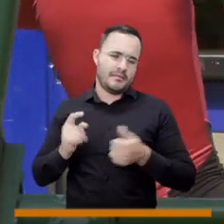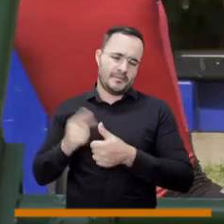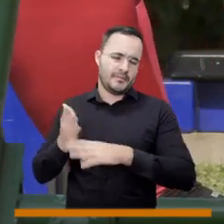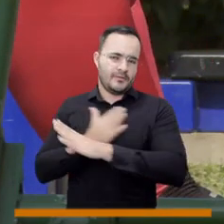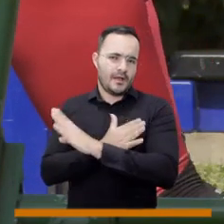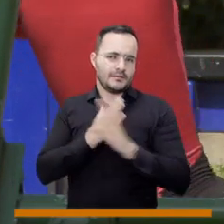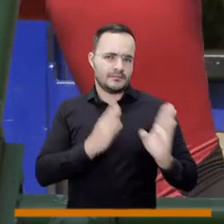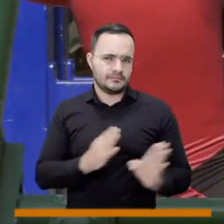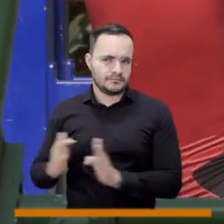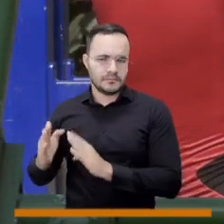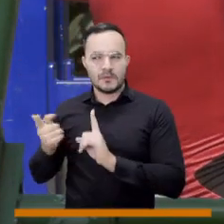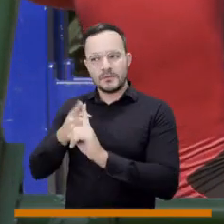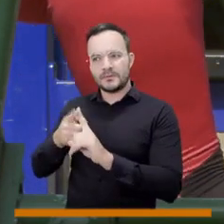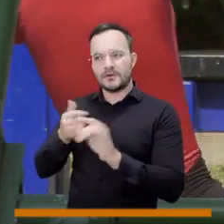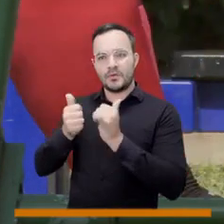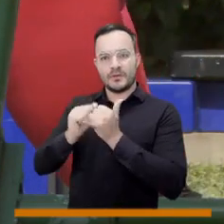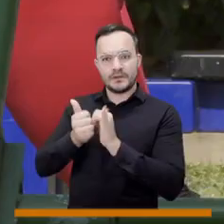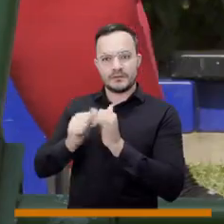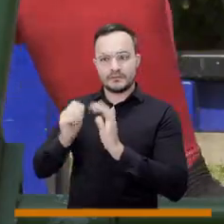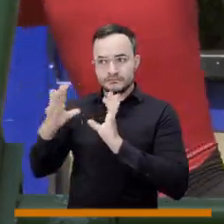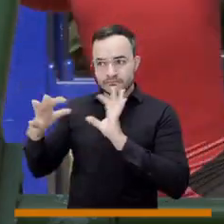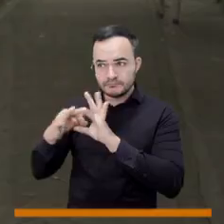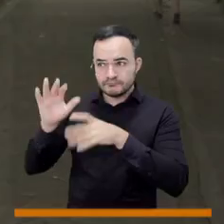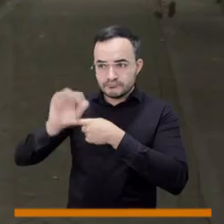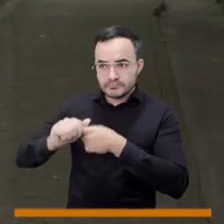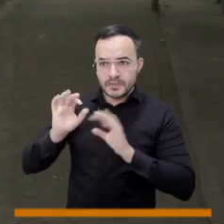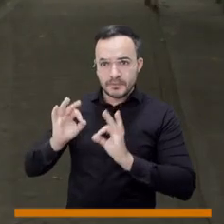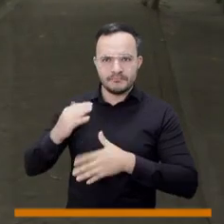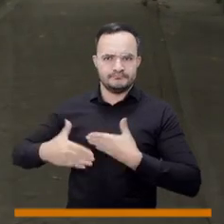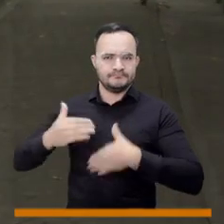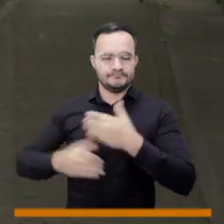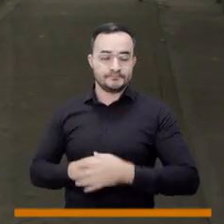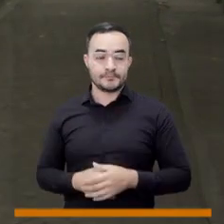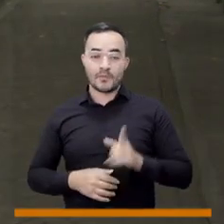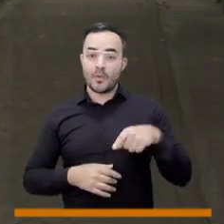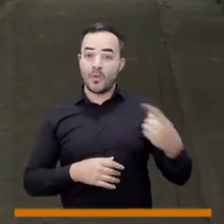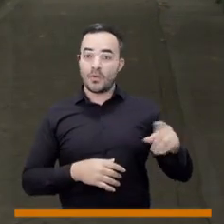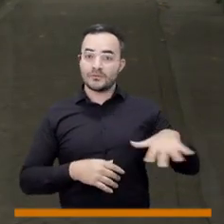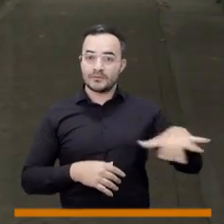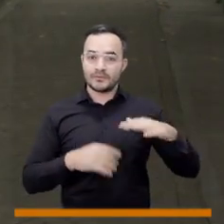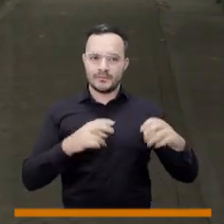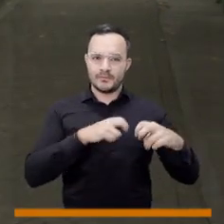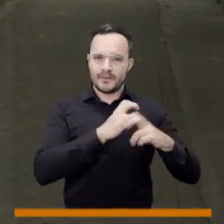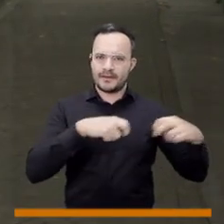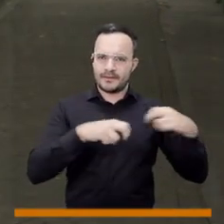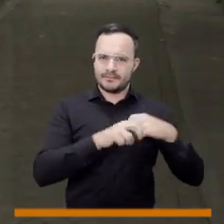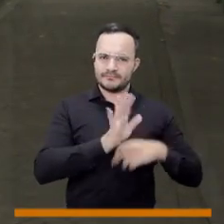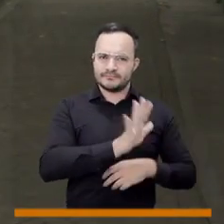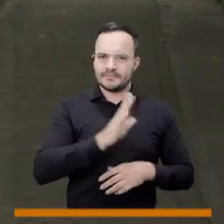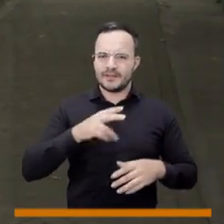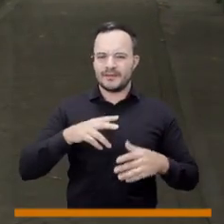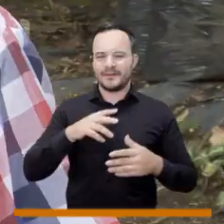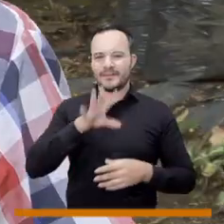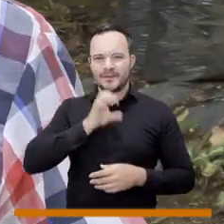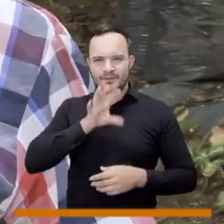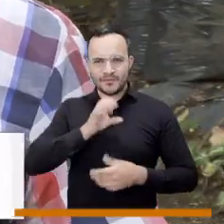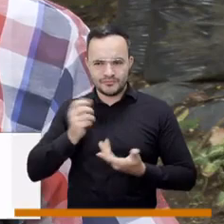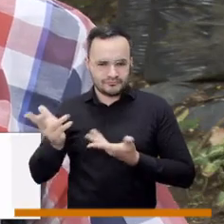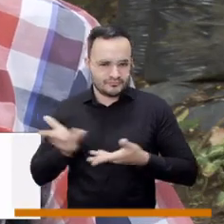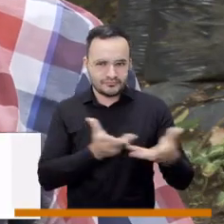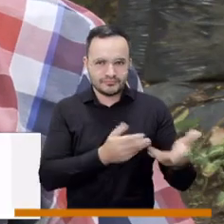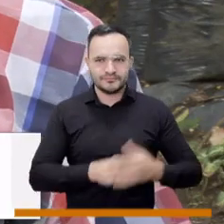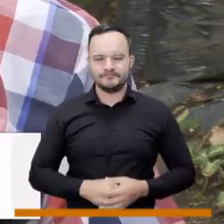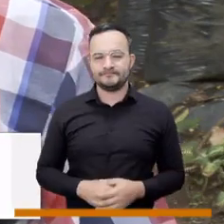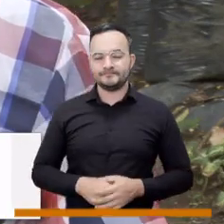que maneja la parte deportiva también hay un parquecito para los perritos el banco de germoplasma